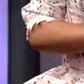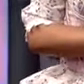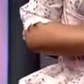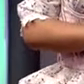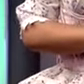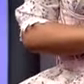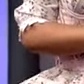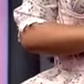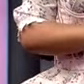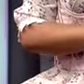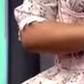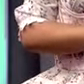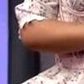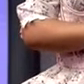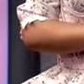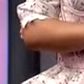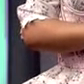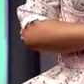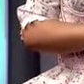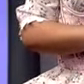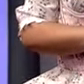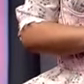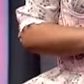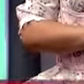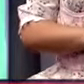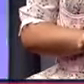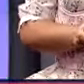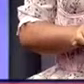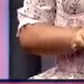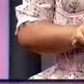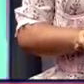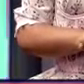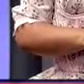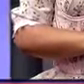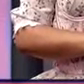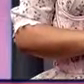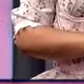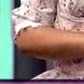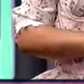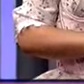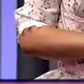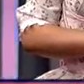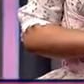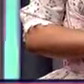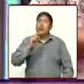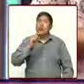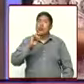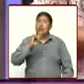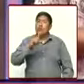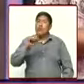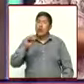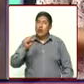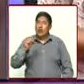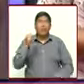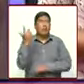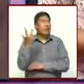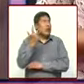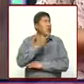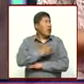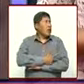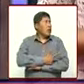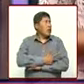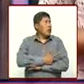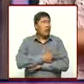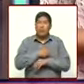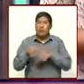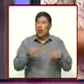Gracias, compañeros, muy buenas noches. Primer día, primera jornada de lo que significa Chutillos. Sí, con tres días de este gran evento, el evento